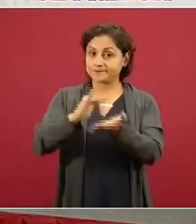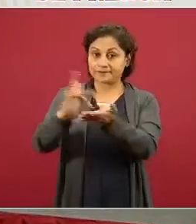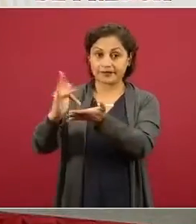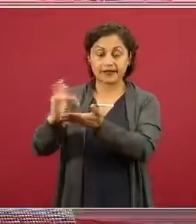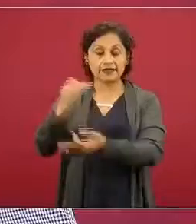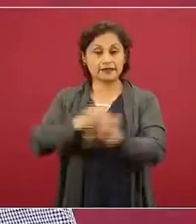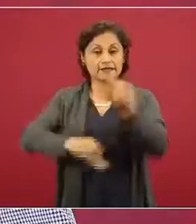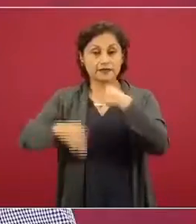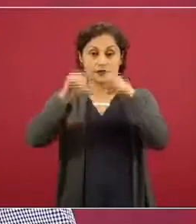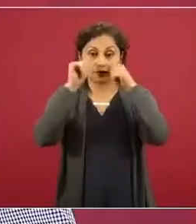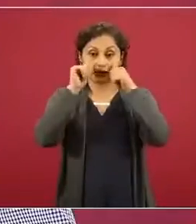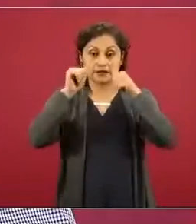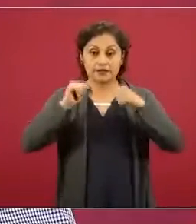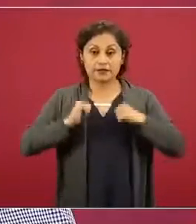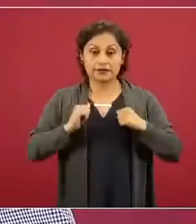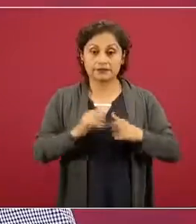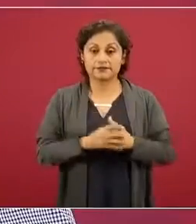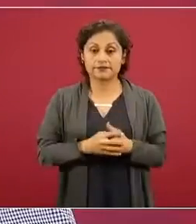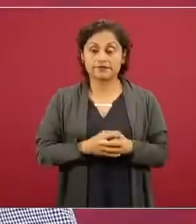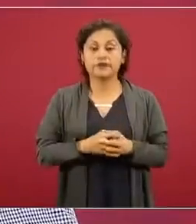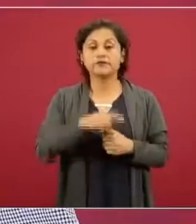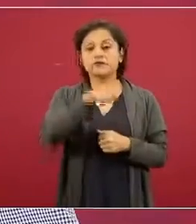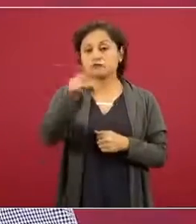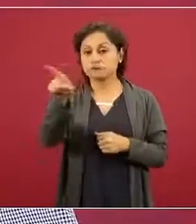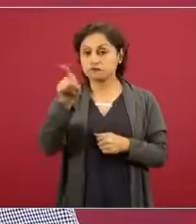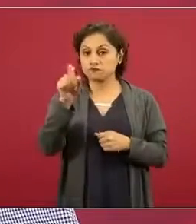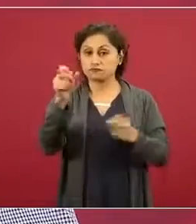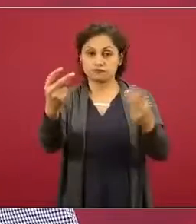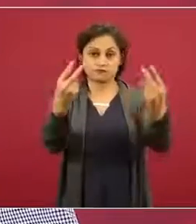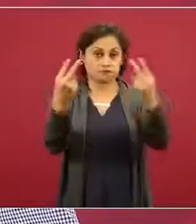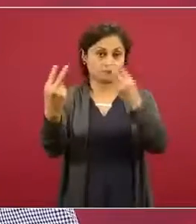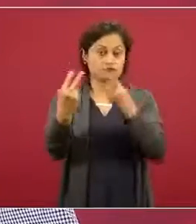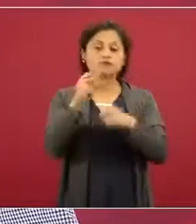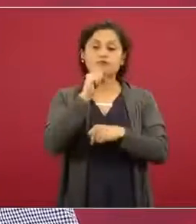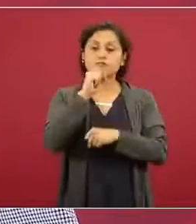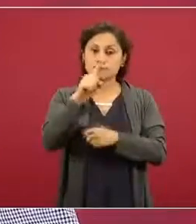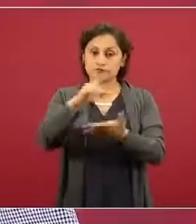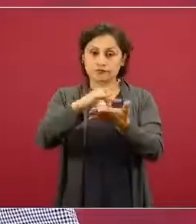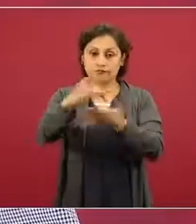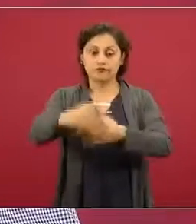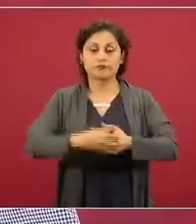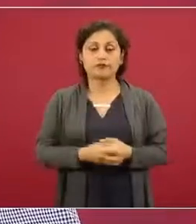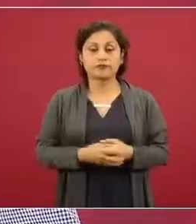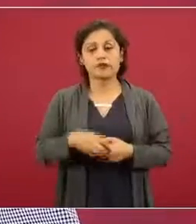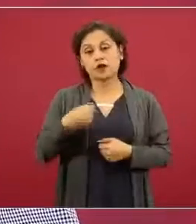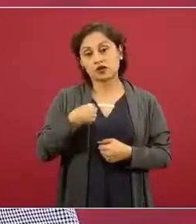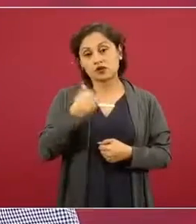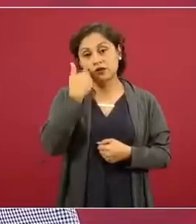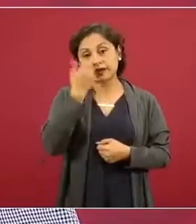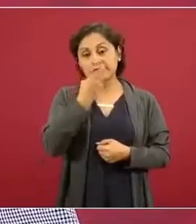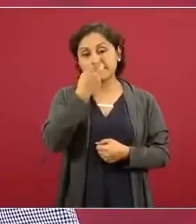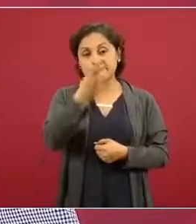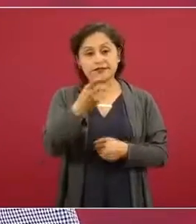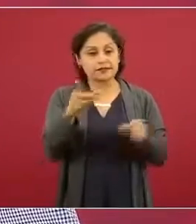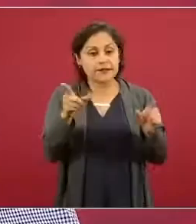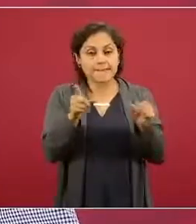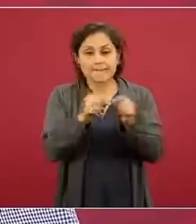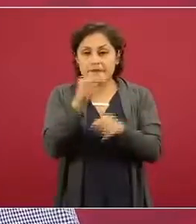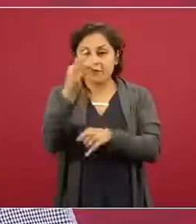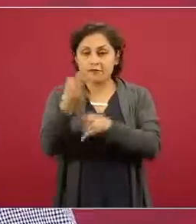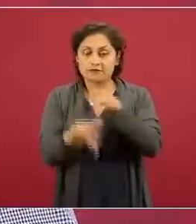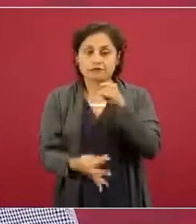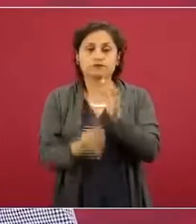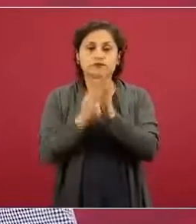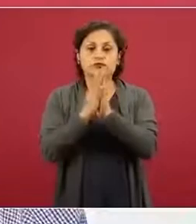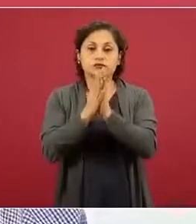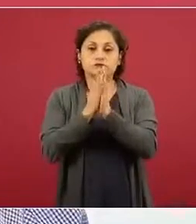todas y todos por la atención, también en casa, y solamente con el mensaje final de decir, esto seguimos en